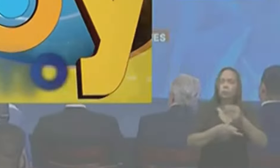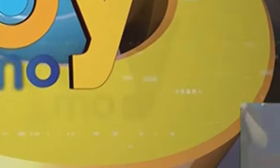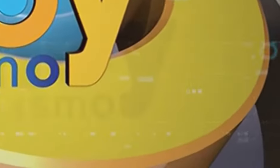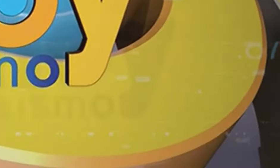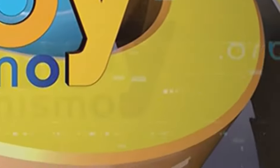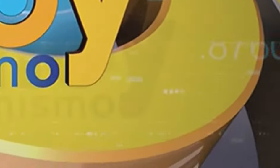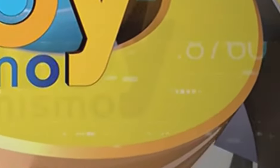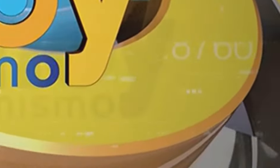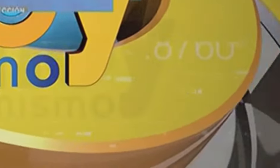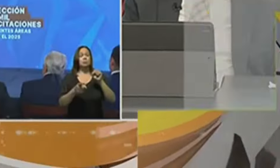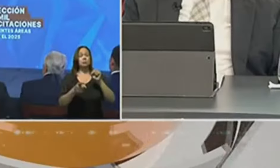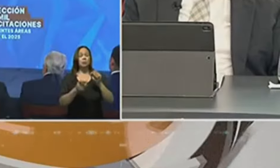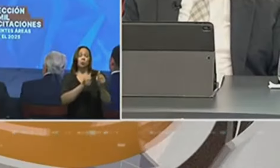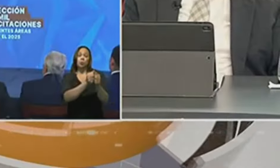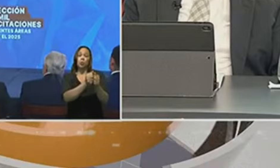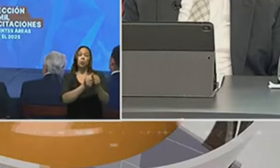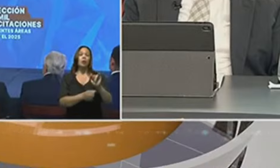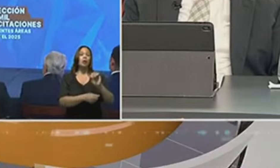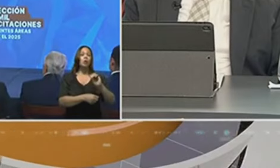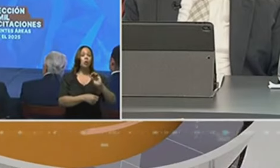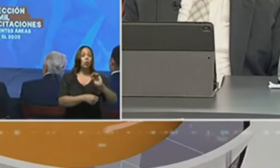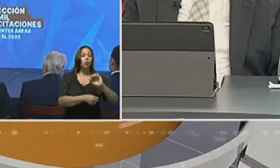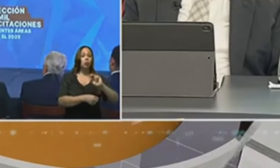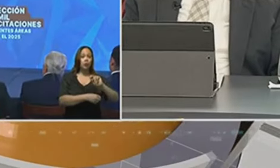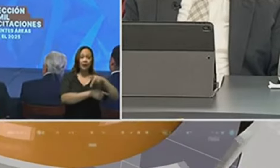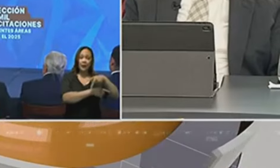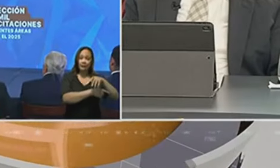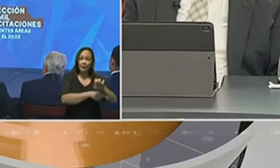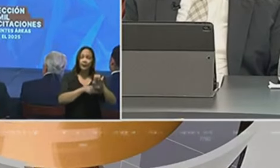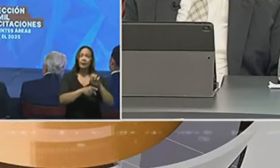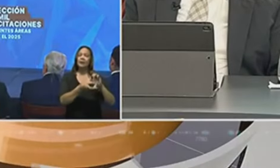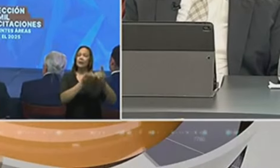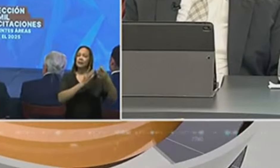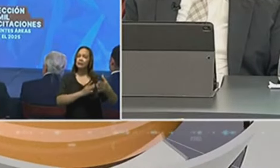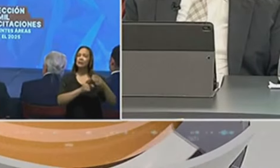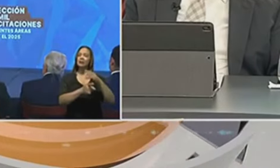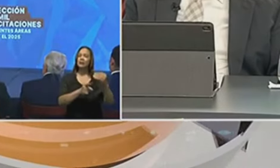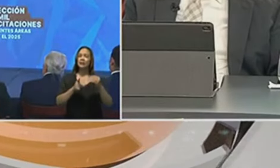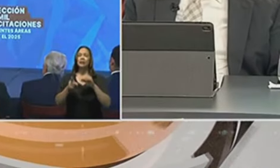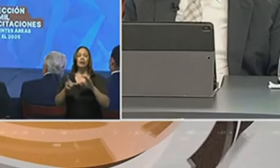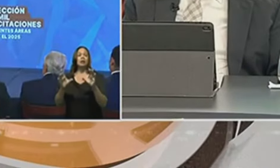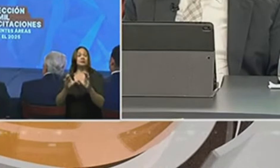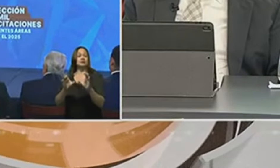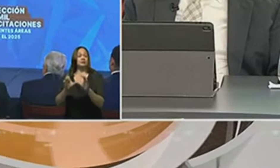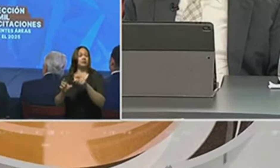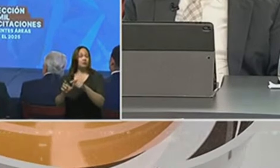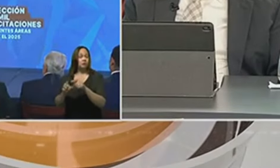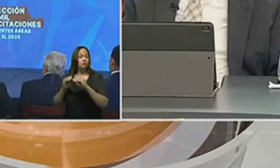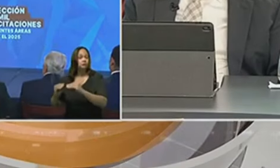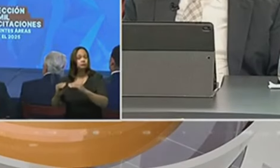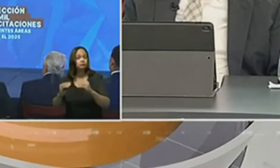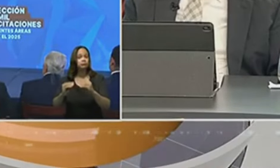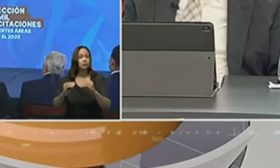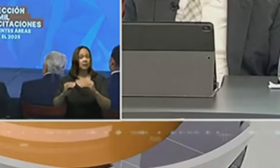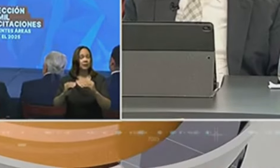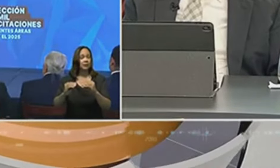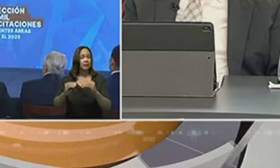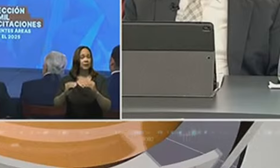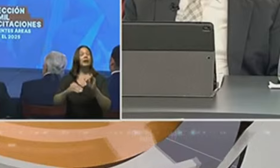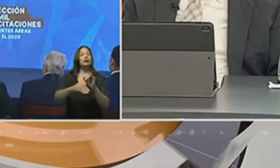con ayuda provisionalmente haber logrado su independencia económica es un